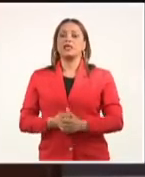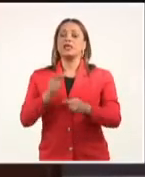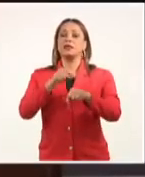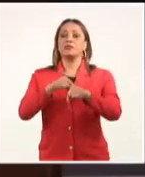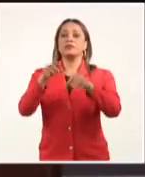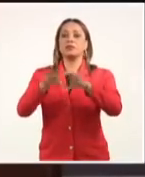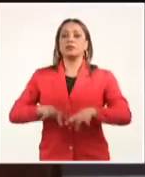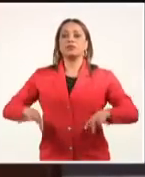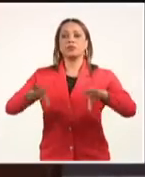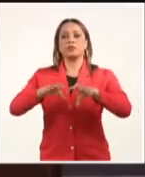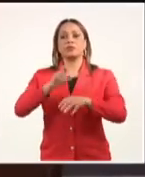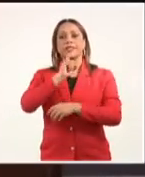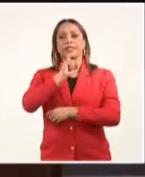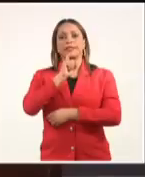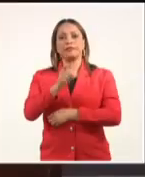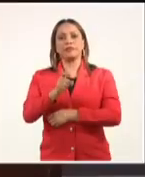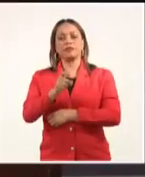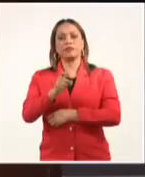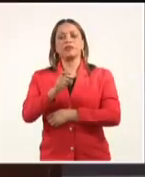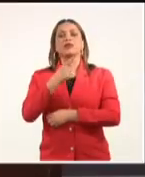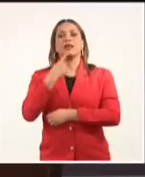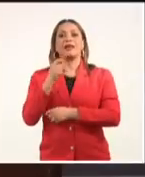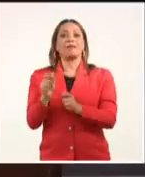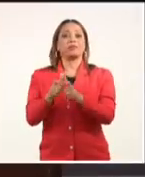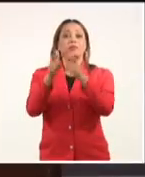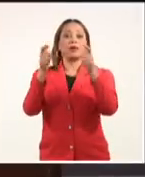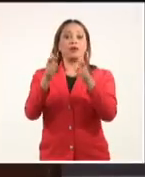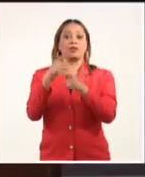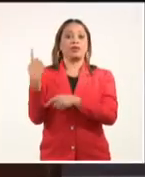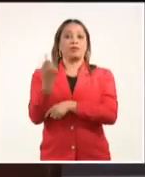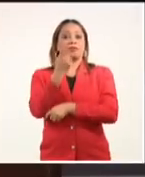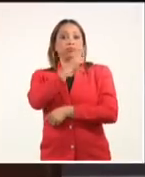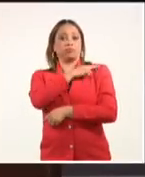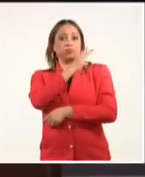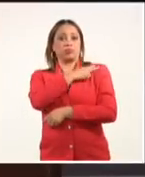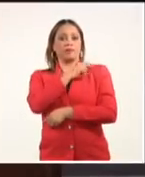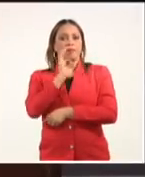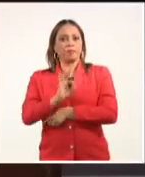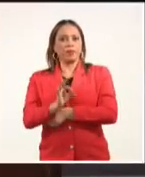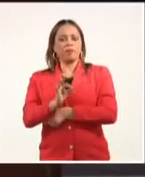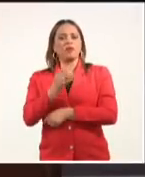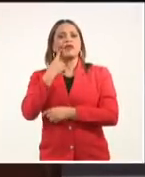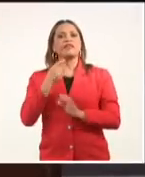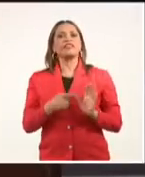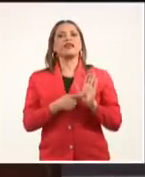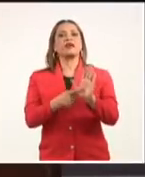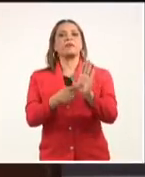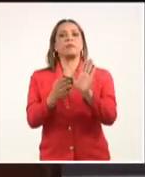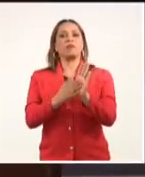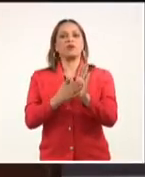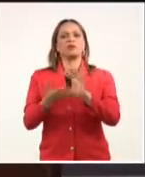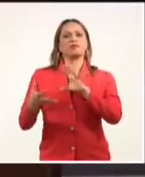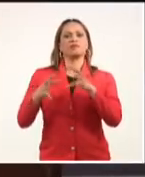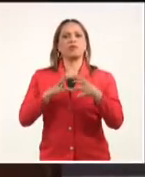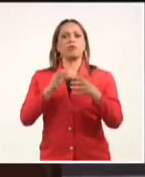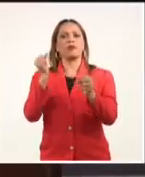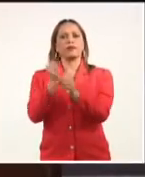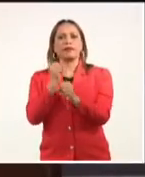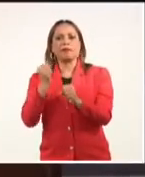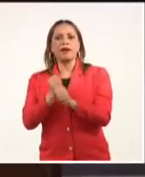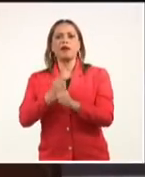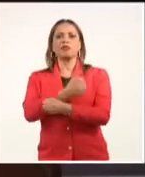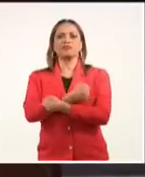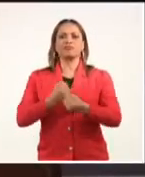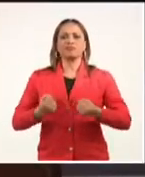difíciles, la inmensa mayoría de ellos viene demostrando con su actuación